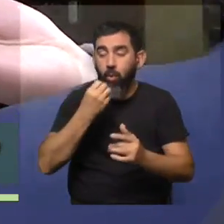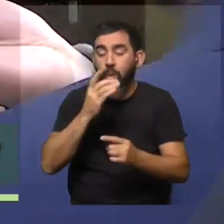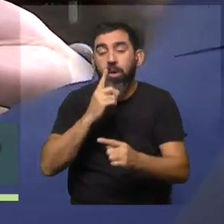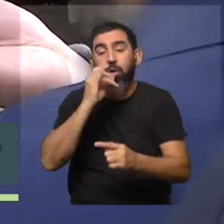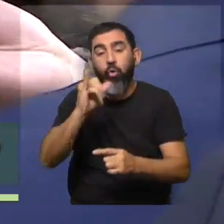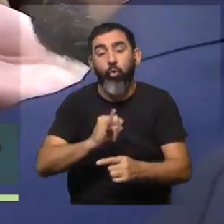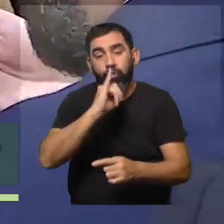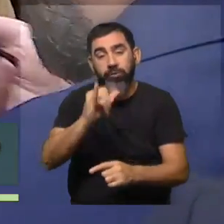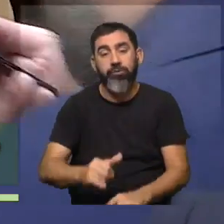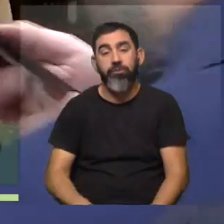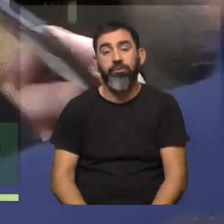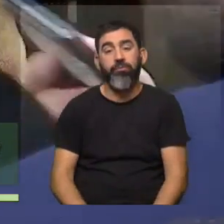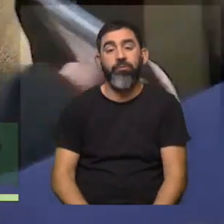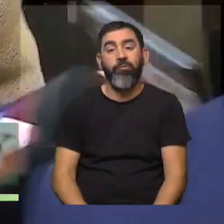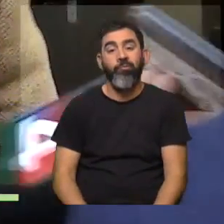una buena noticia